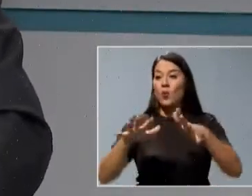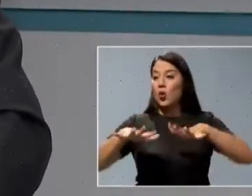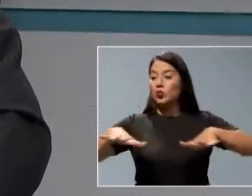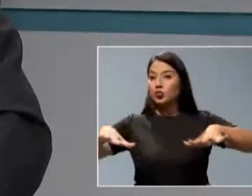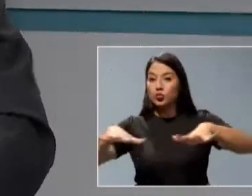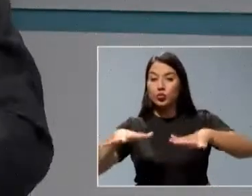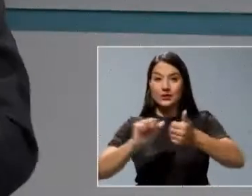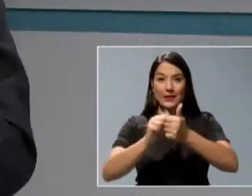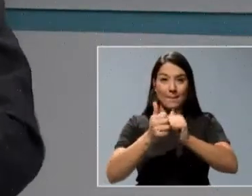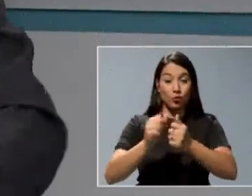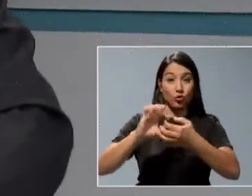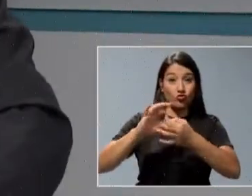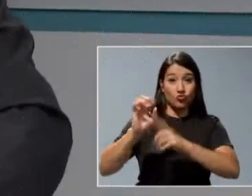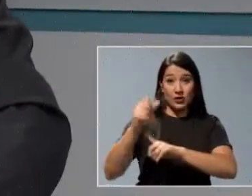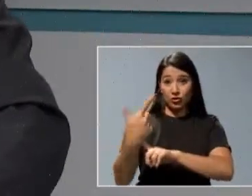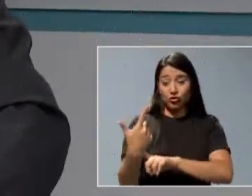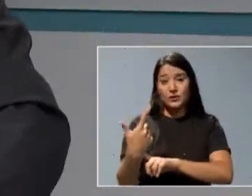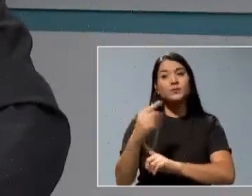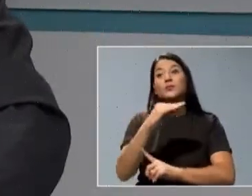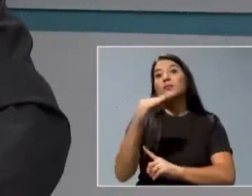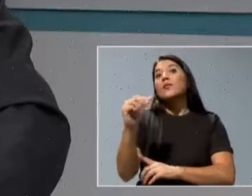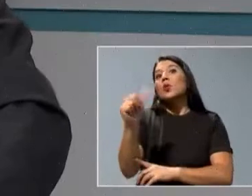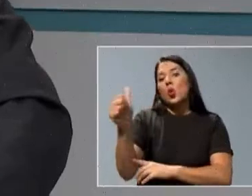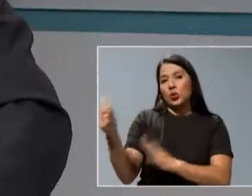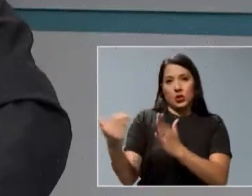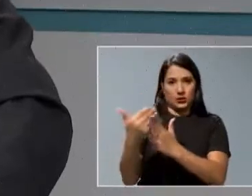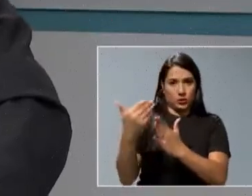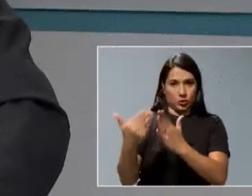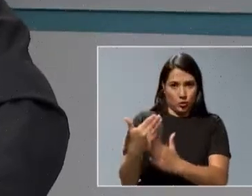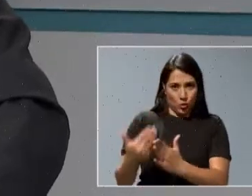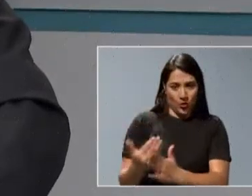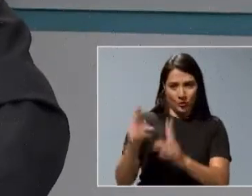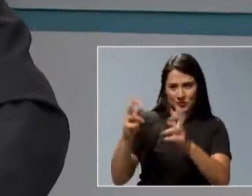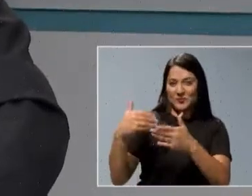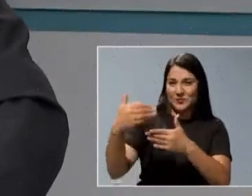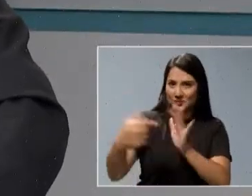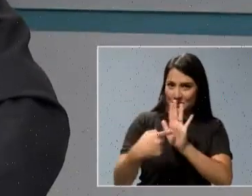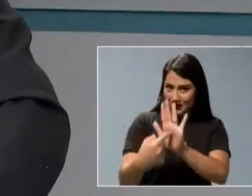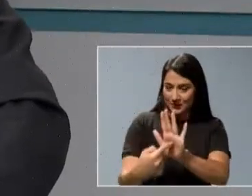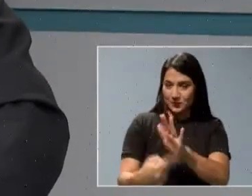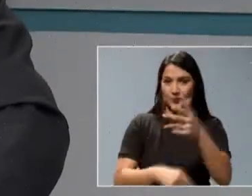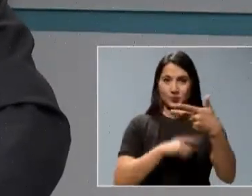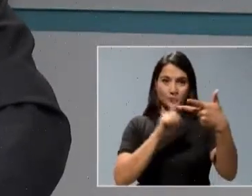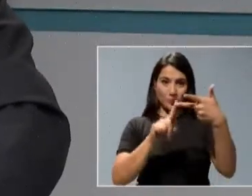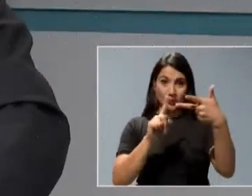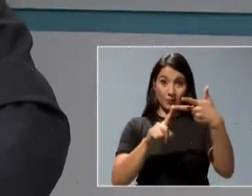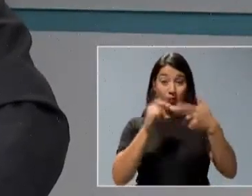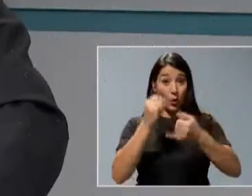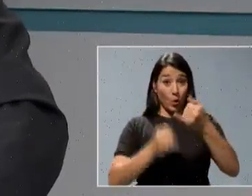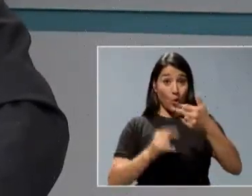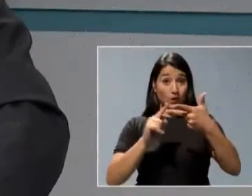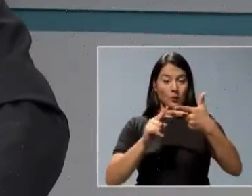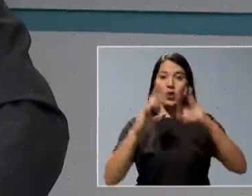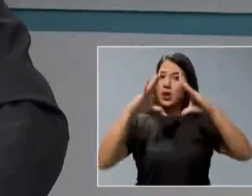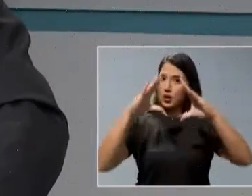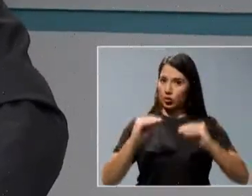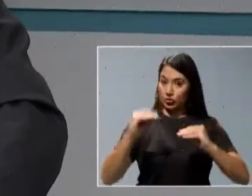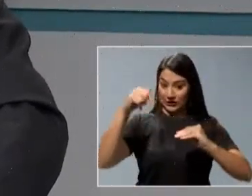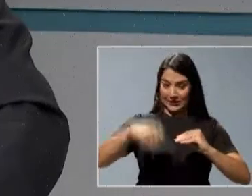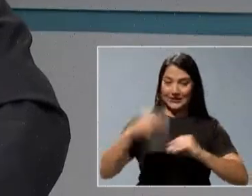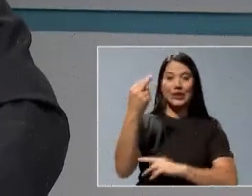redes sociales y otras novedades que luego les vamos a ir presentando. Y luego, en las noches, este